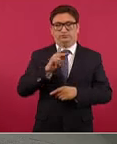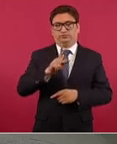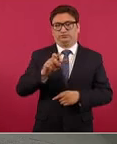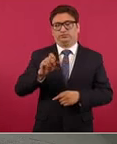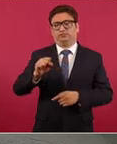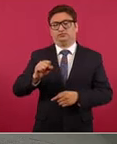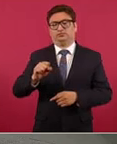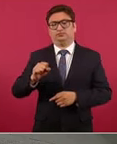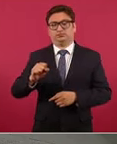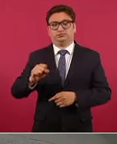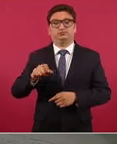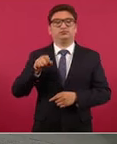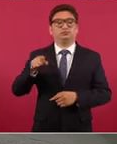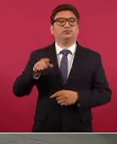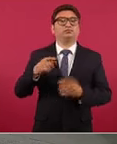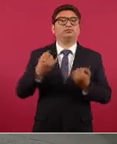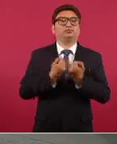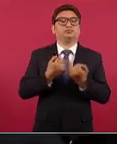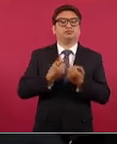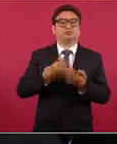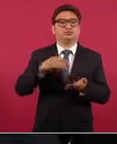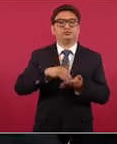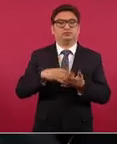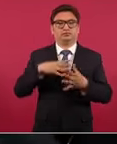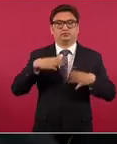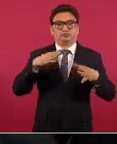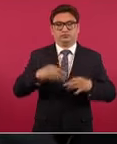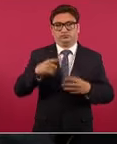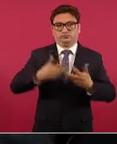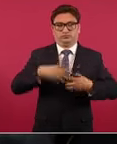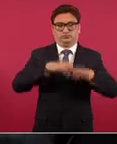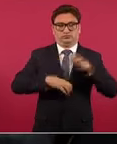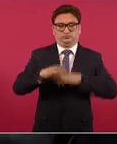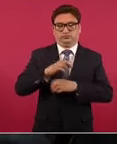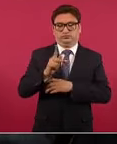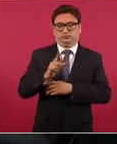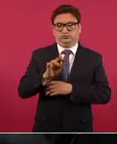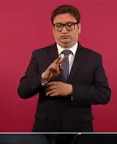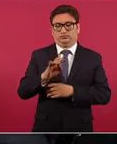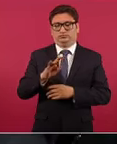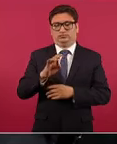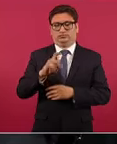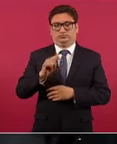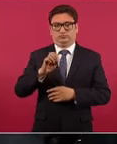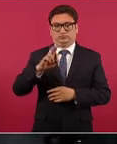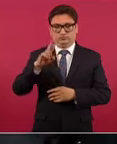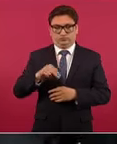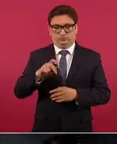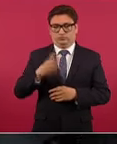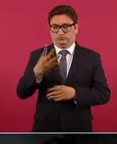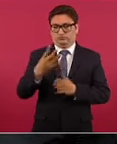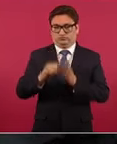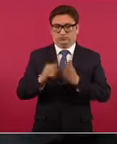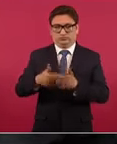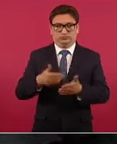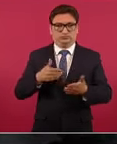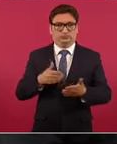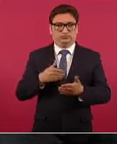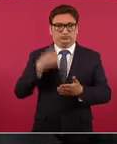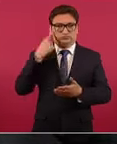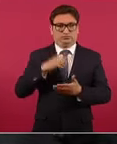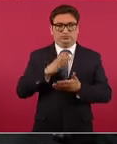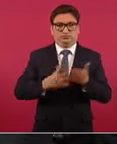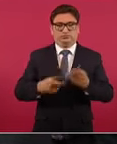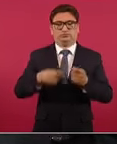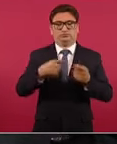e incluso por ejemplo de como un dato se creó una empresa probé tren apenas cuatro meses antes de que me dieran el contrato el contrato